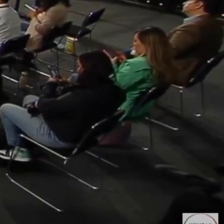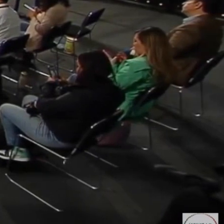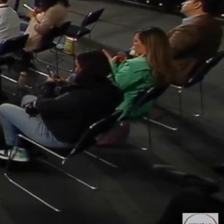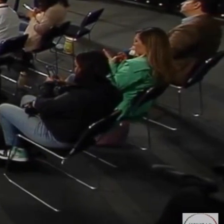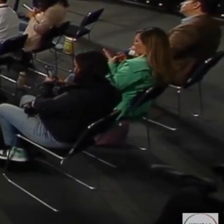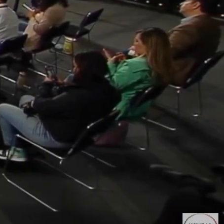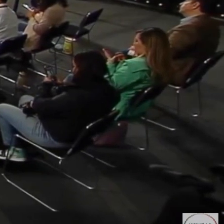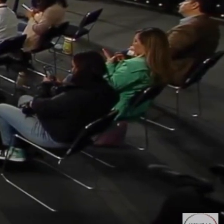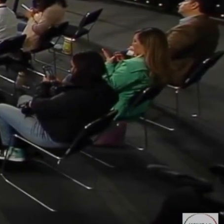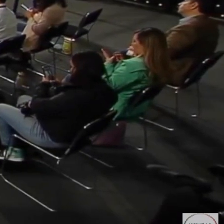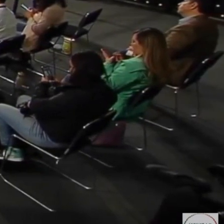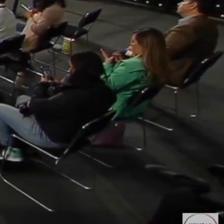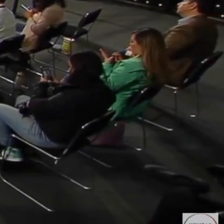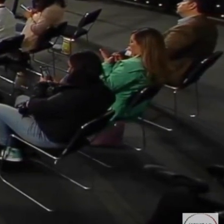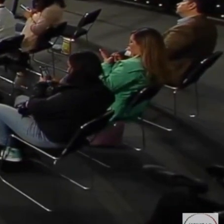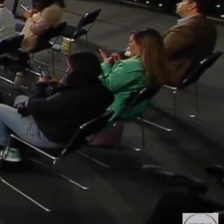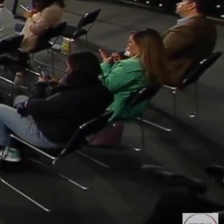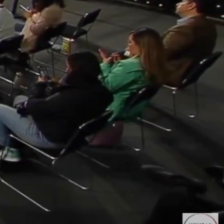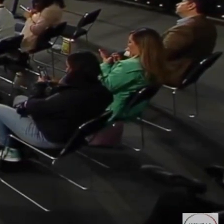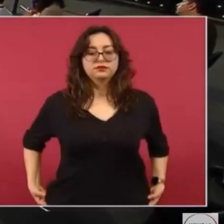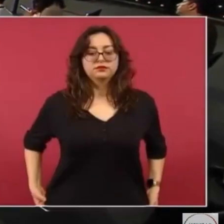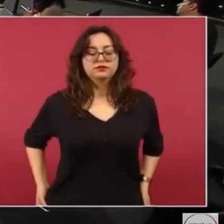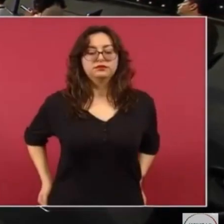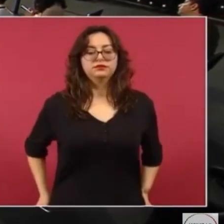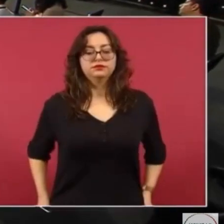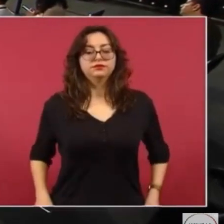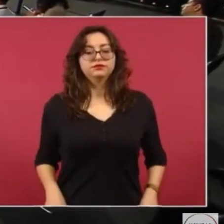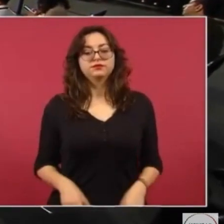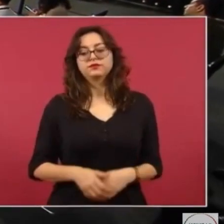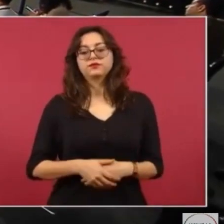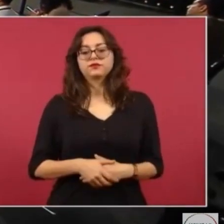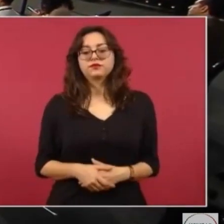la mayoría de los medios de información,